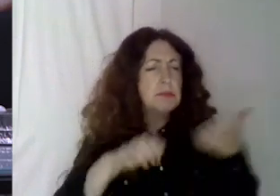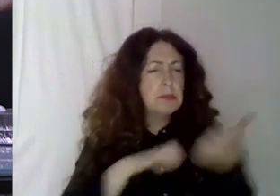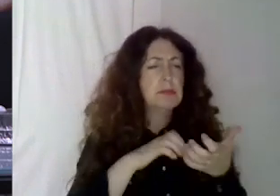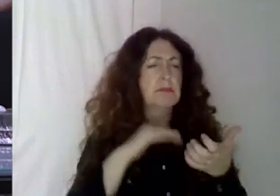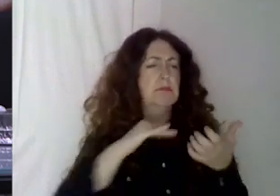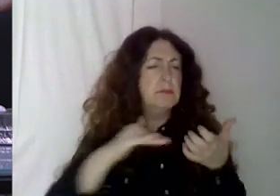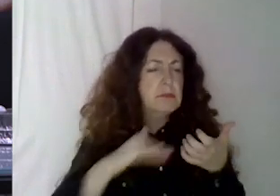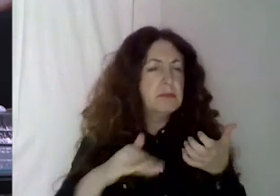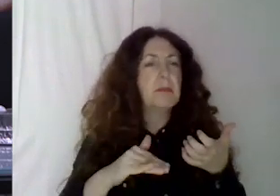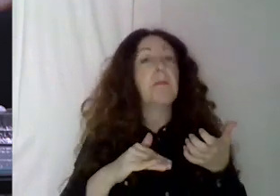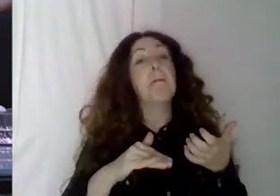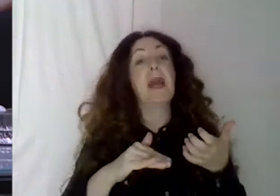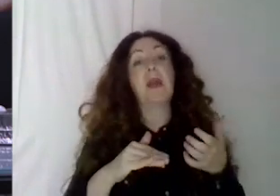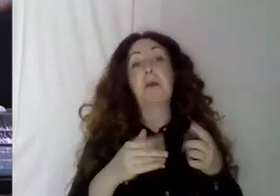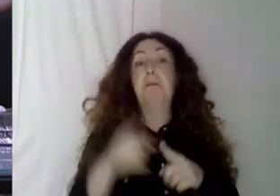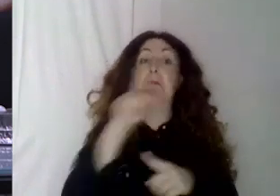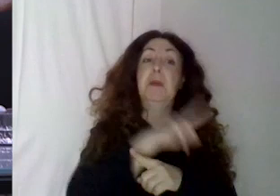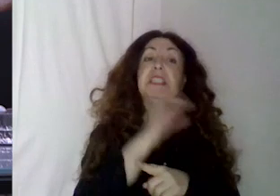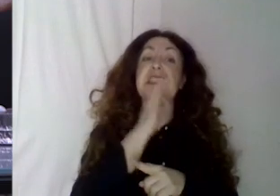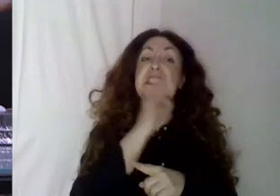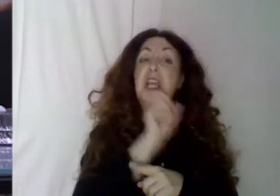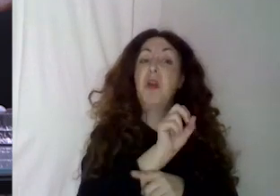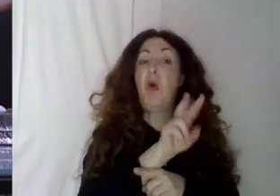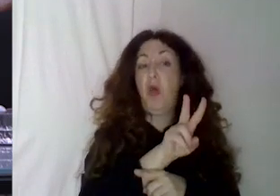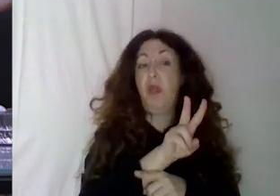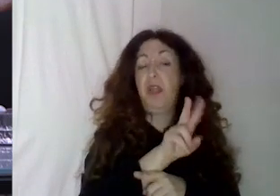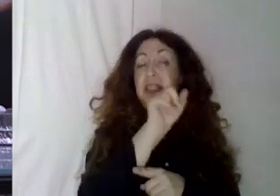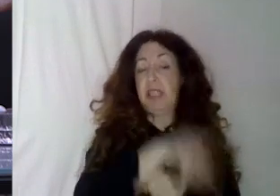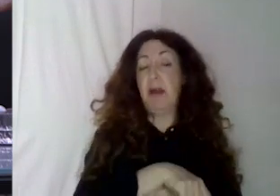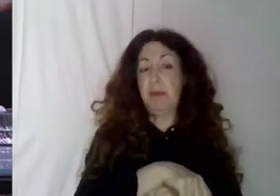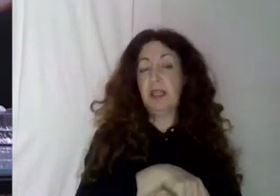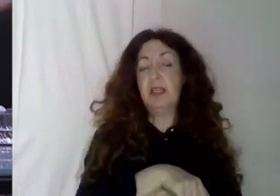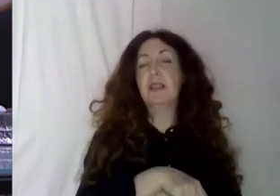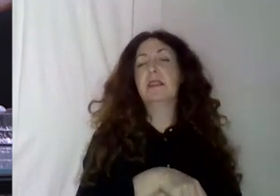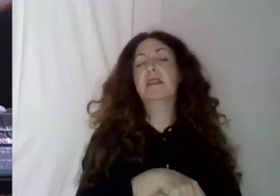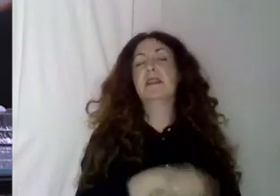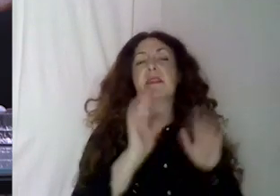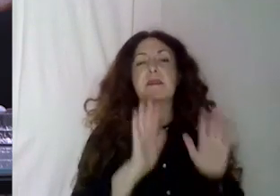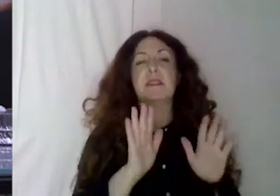que fueron innovadores e intentaron contar las cosas de una manera diferente. Muchas gracias.